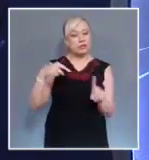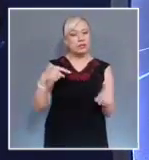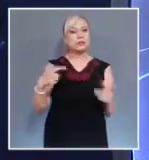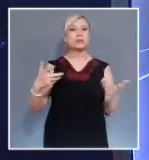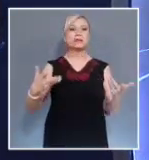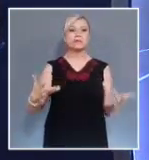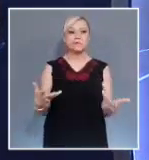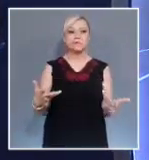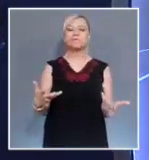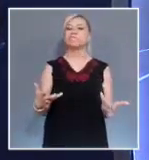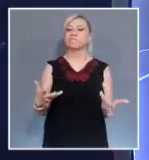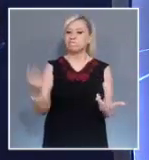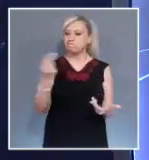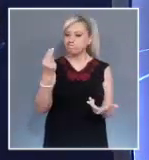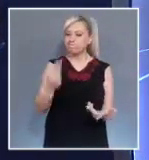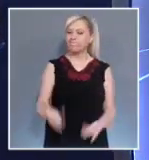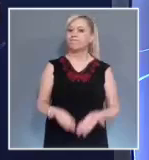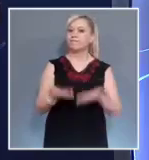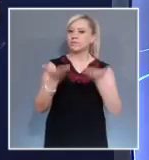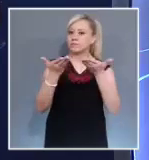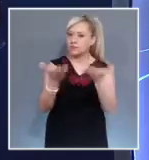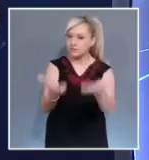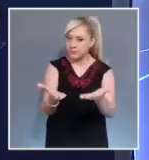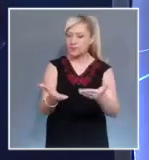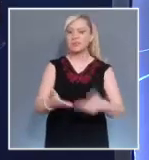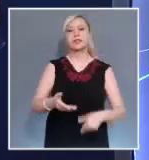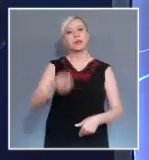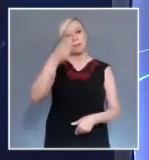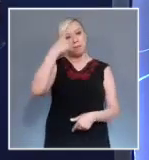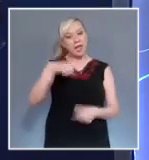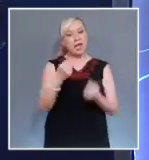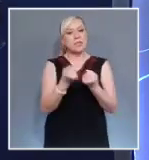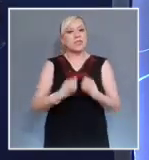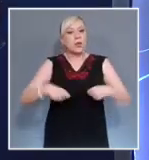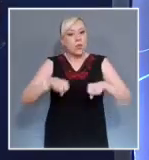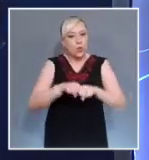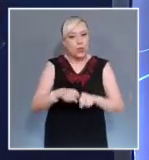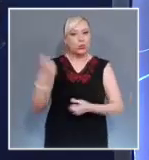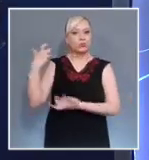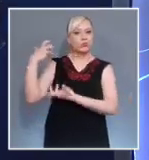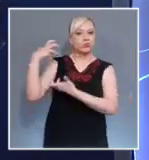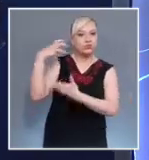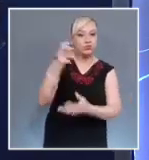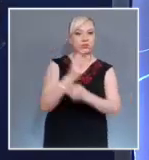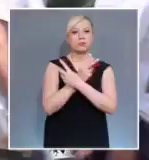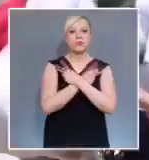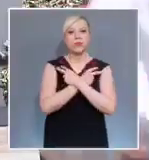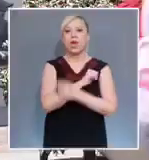garantizar el acceso a la seguridad social a los trabajadores informales